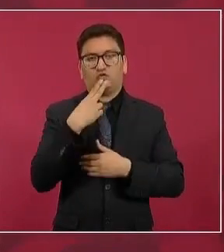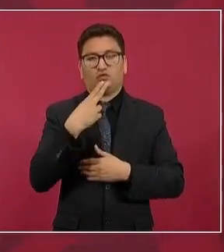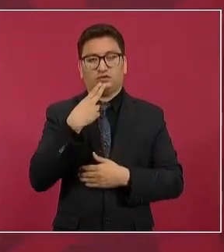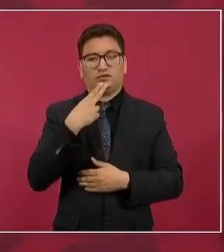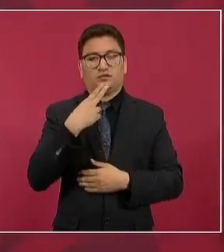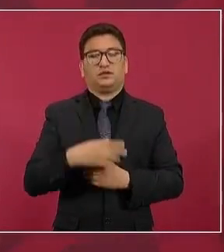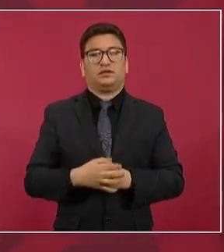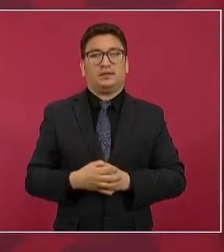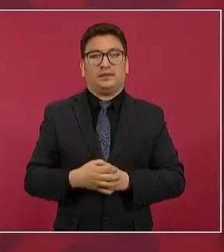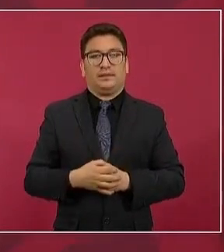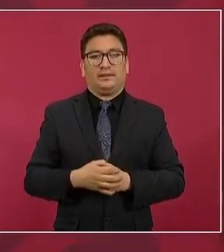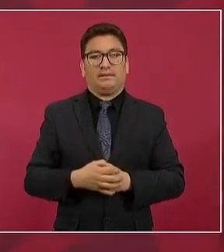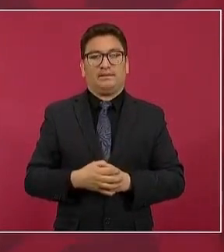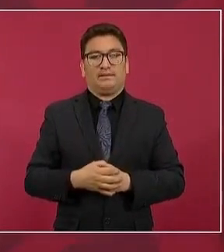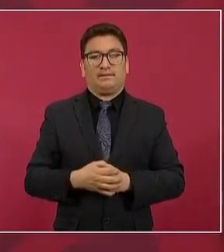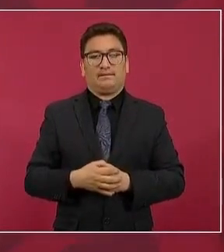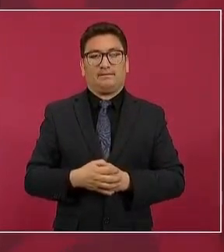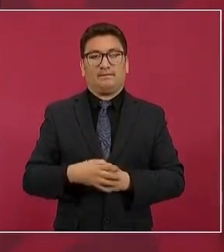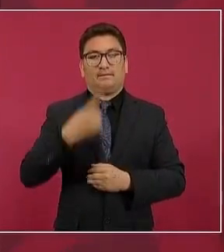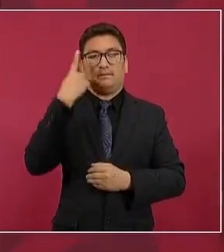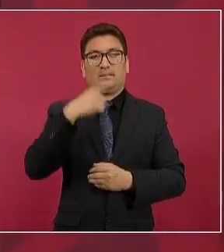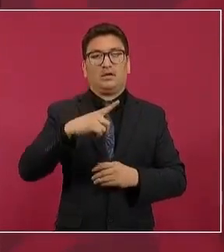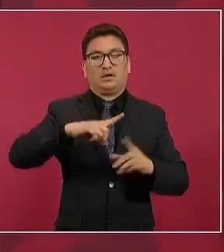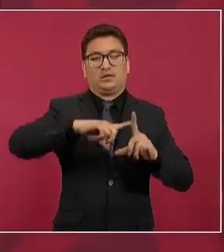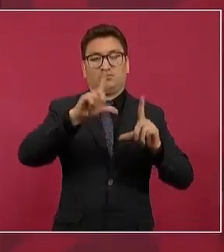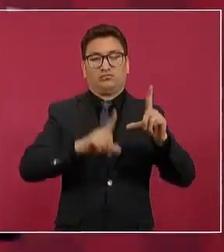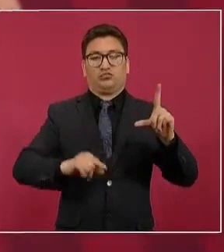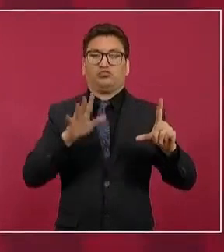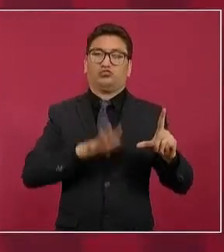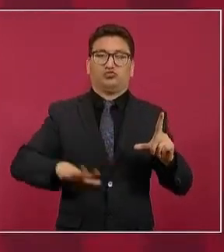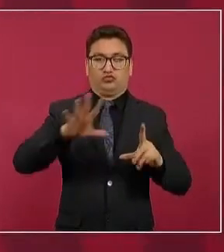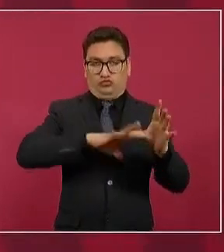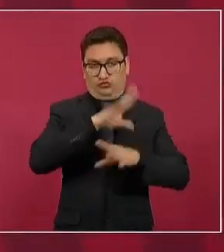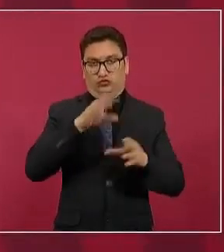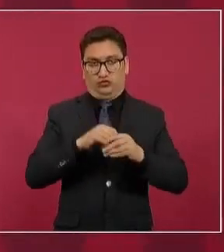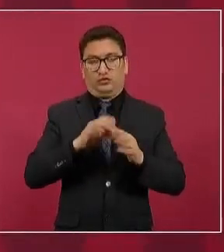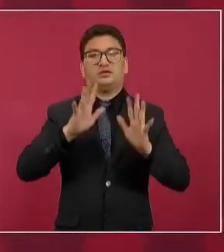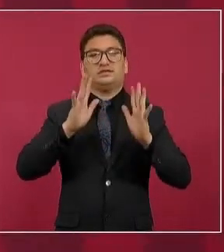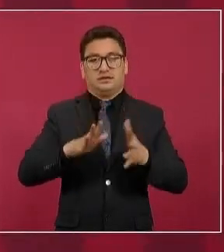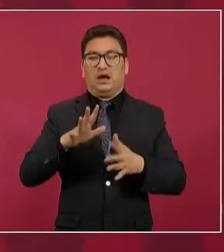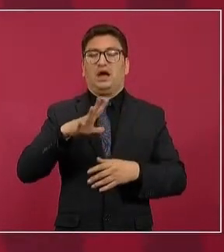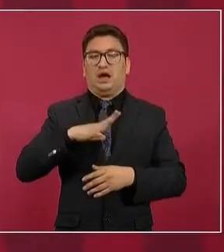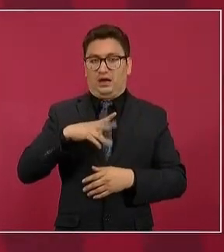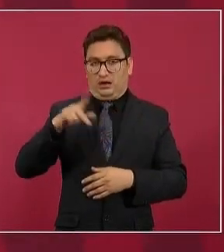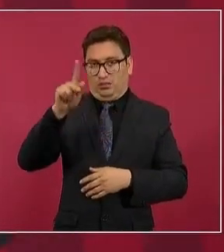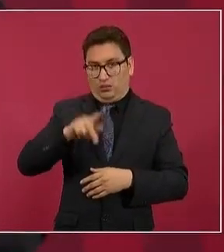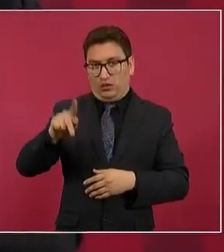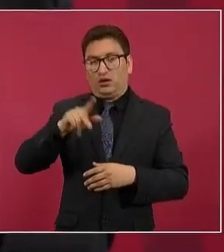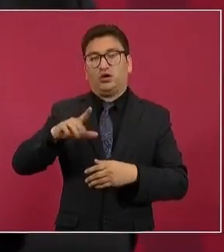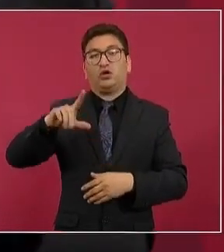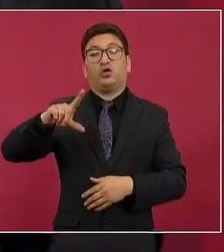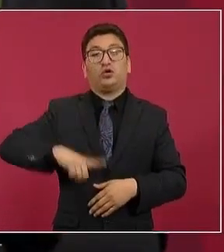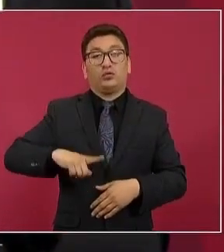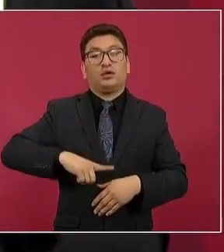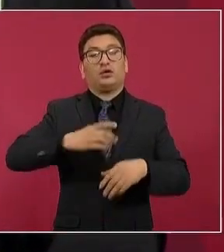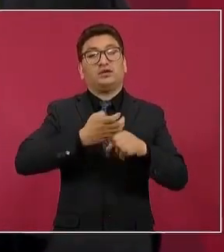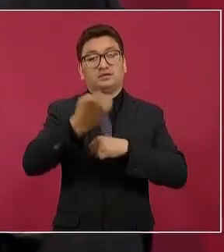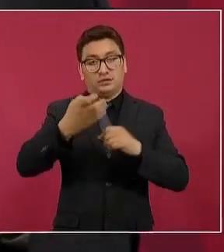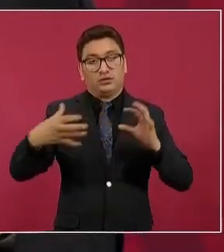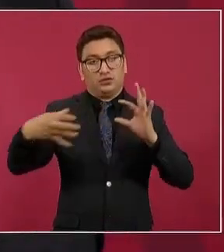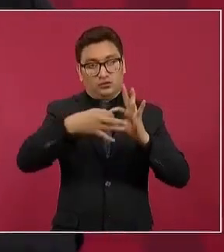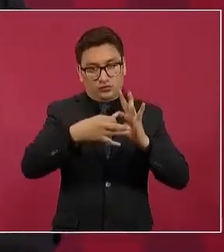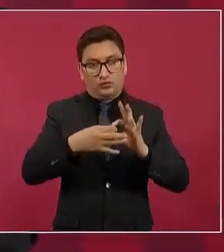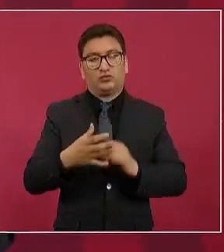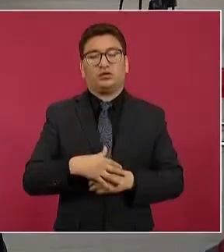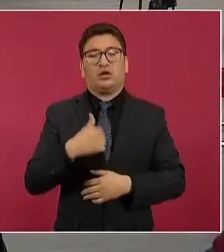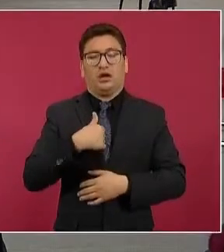en todo el país. Ya estamos llegando a acuerdos con los gobiernos estatales. Me